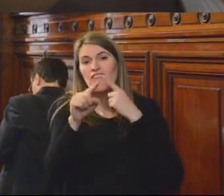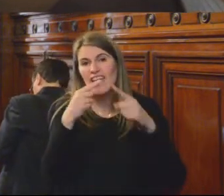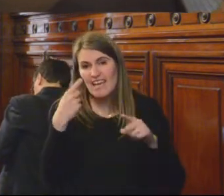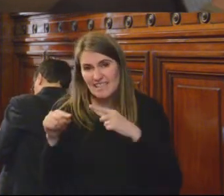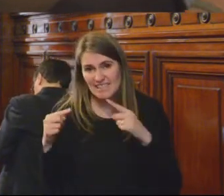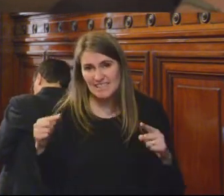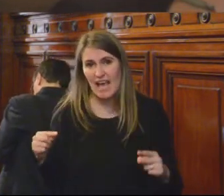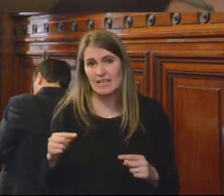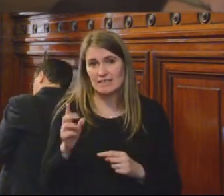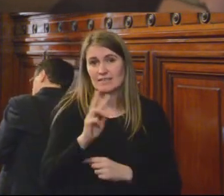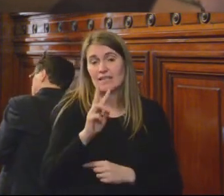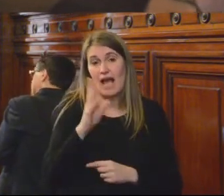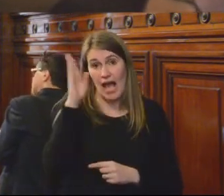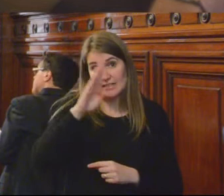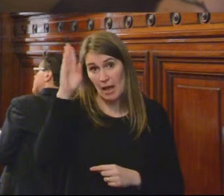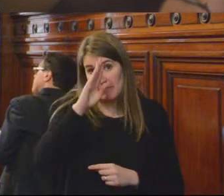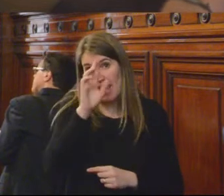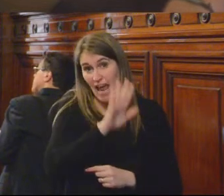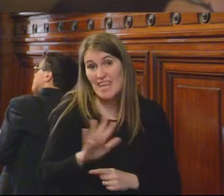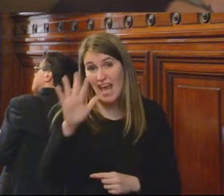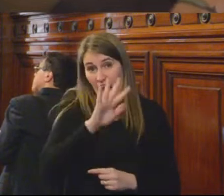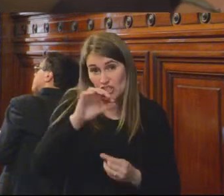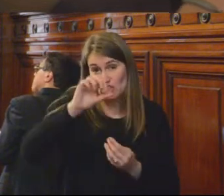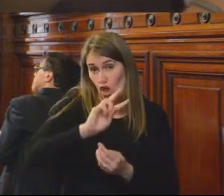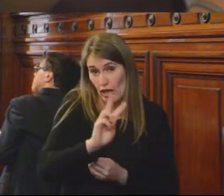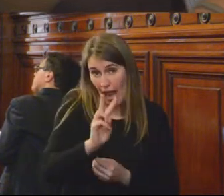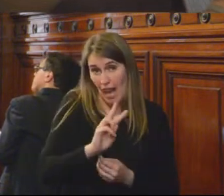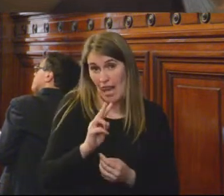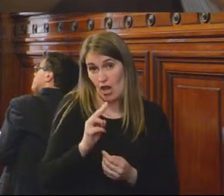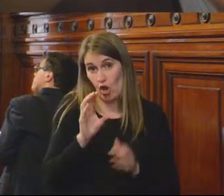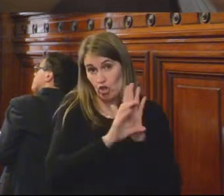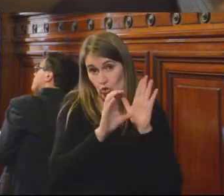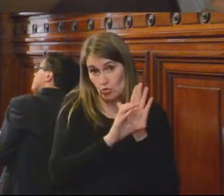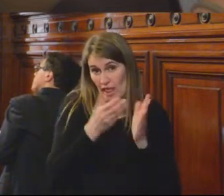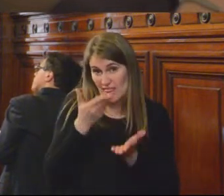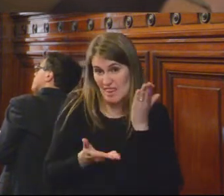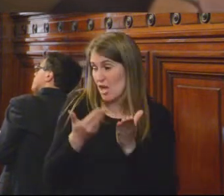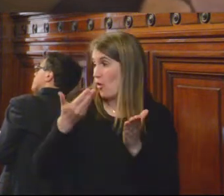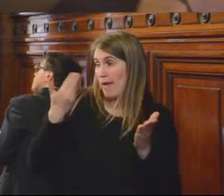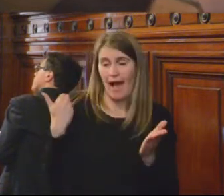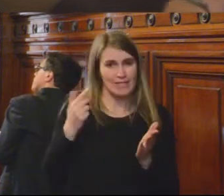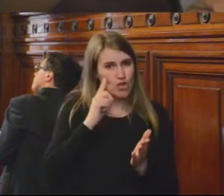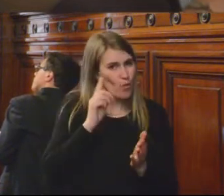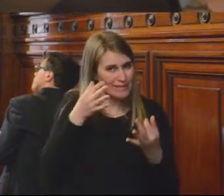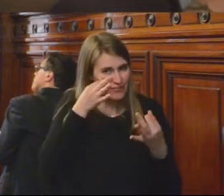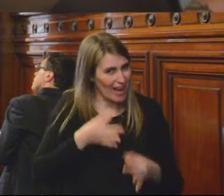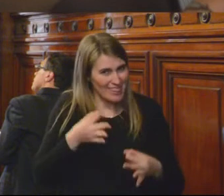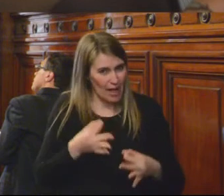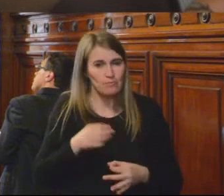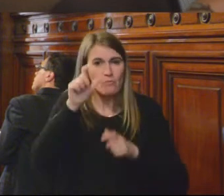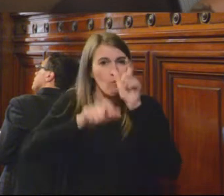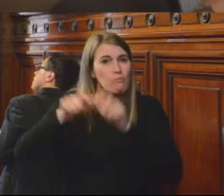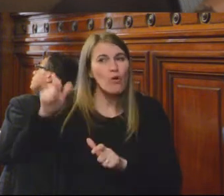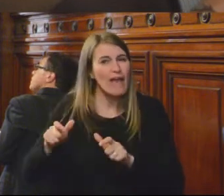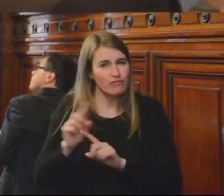la Asamblea Nacional Constituyente del 99 y el 2007. No es verdad que sean iguales. No es verdad que haya sido convocada por el pueblo. Esta